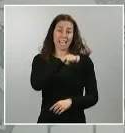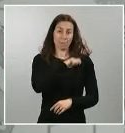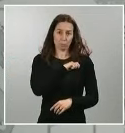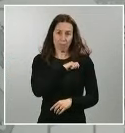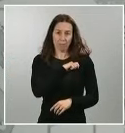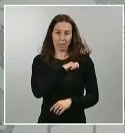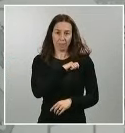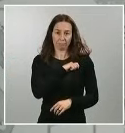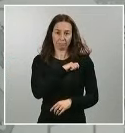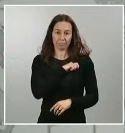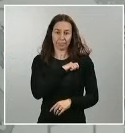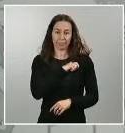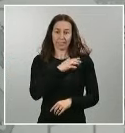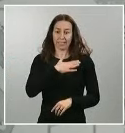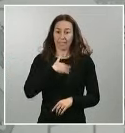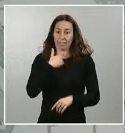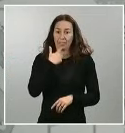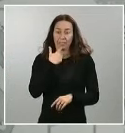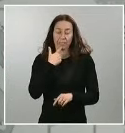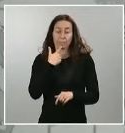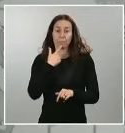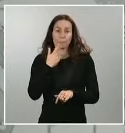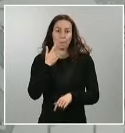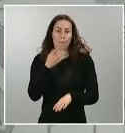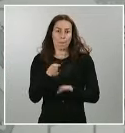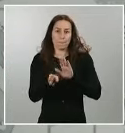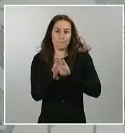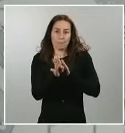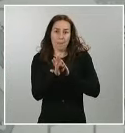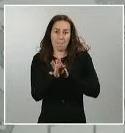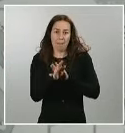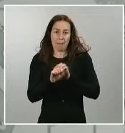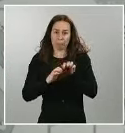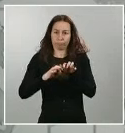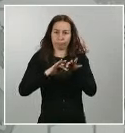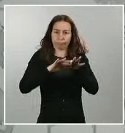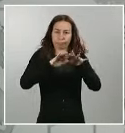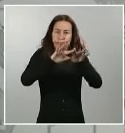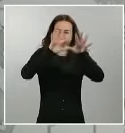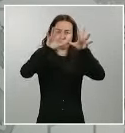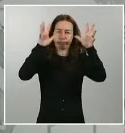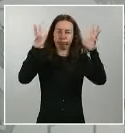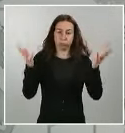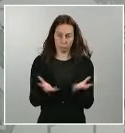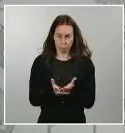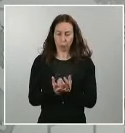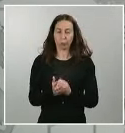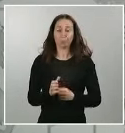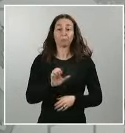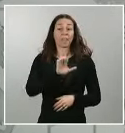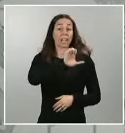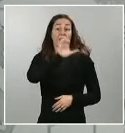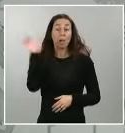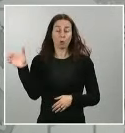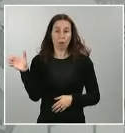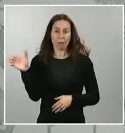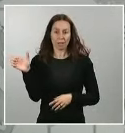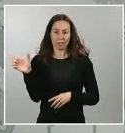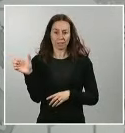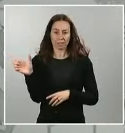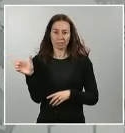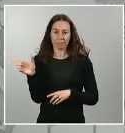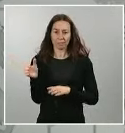de hacer nuevas escalas, como estamos viendo ya, y esparcirse por todo el mundo. Europa no ha alumbrado este virus. Europa no ha